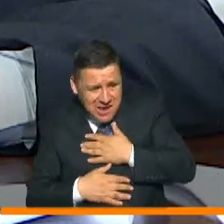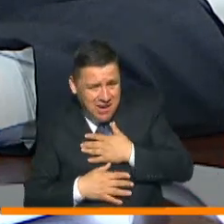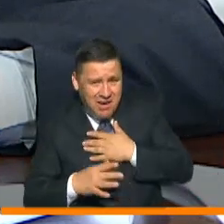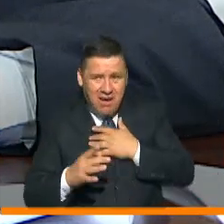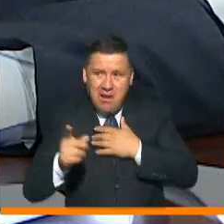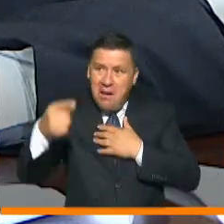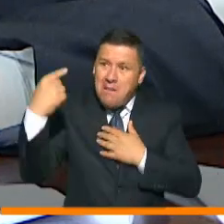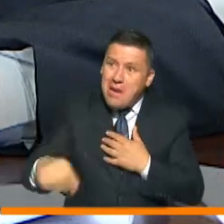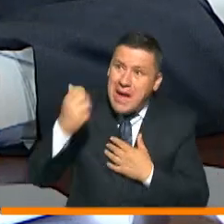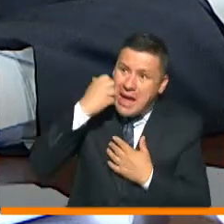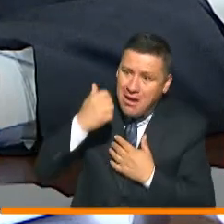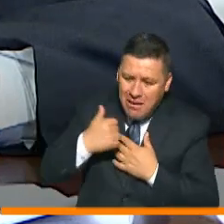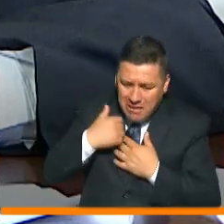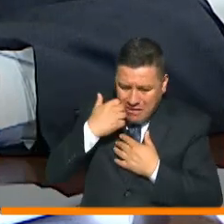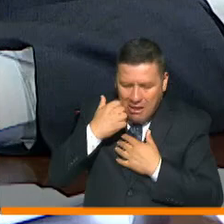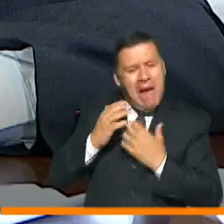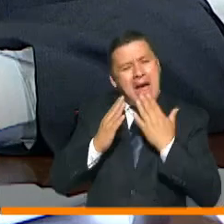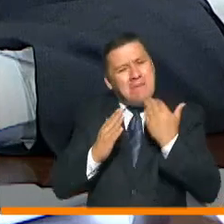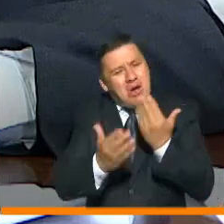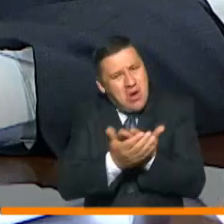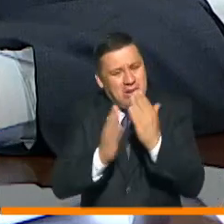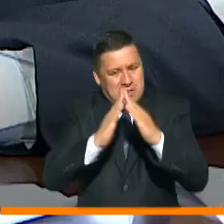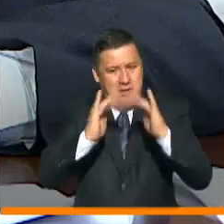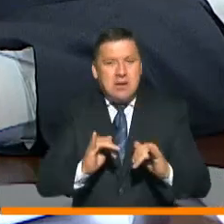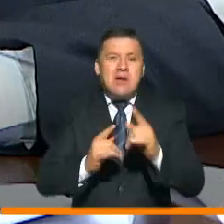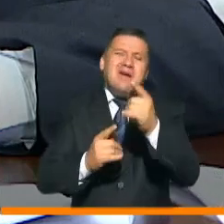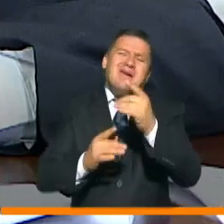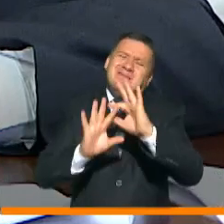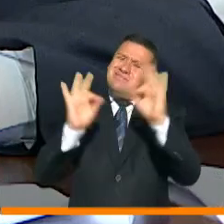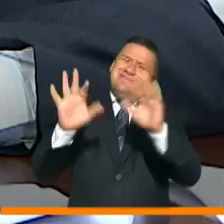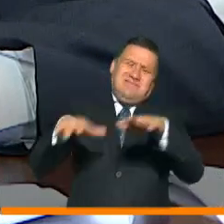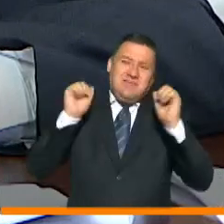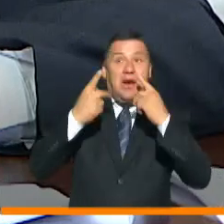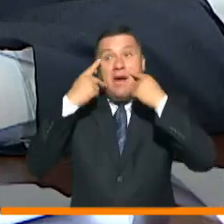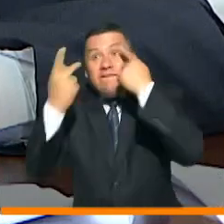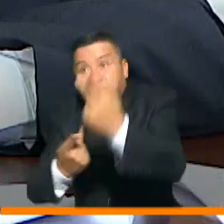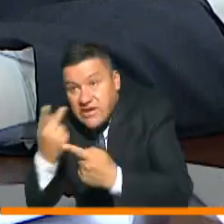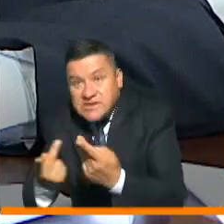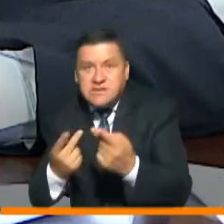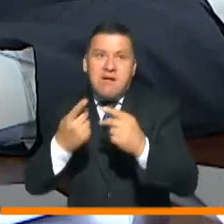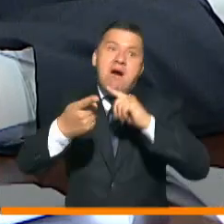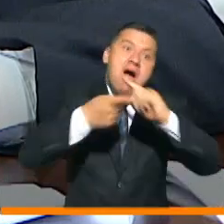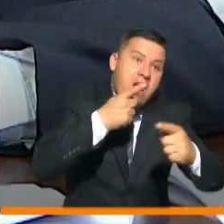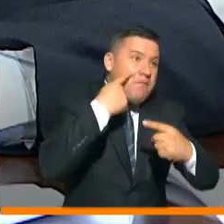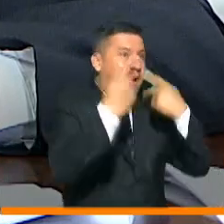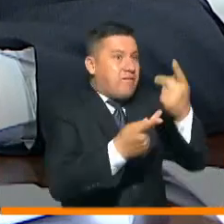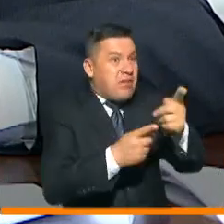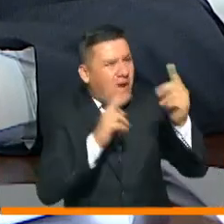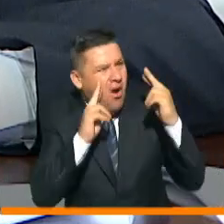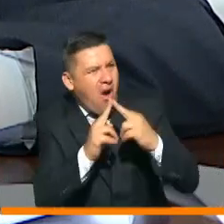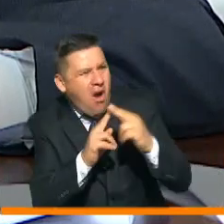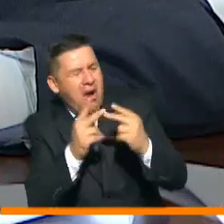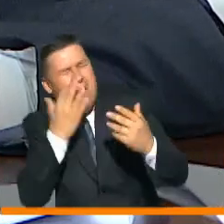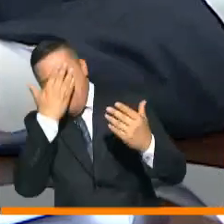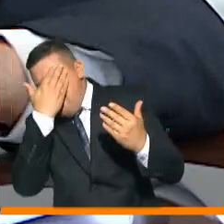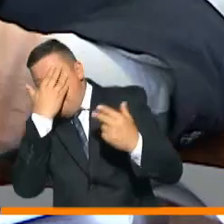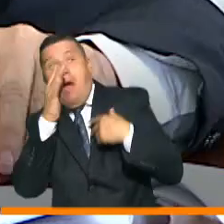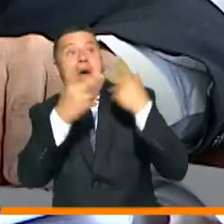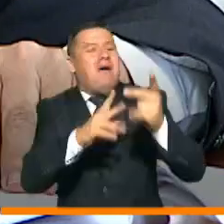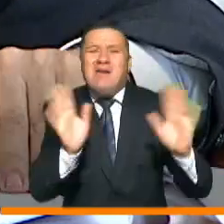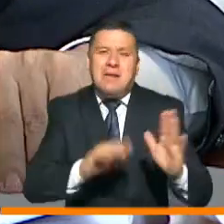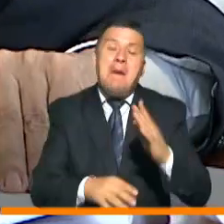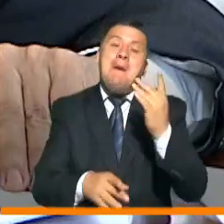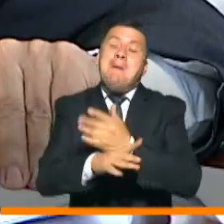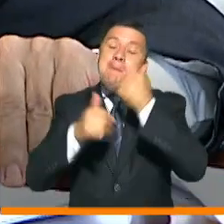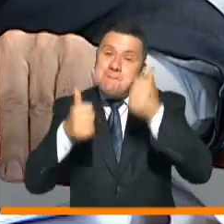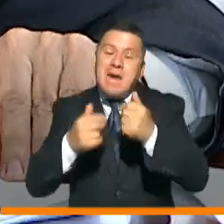contacto con un caso sospechoso confirmado, evitar visitas a familiares o amigos con quienes no se conviva, hacer buen uso del